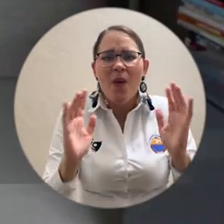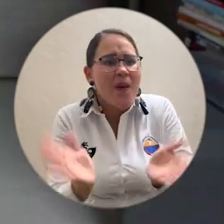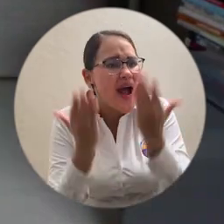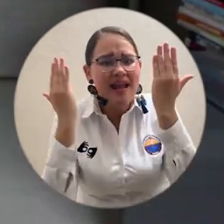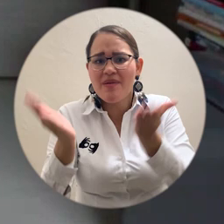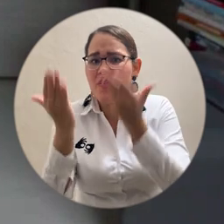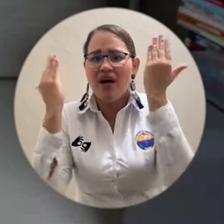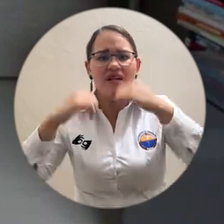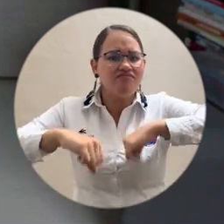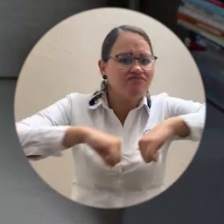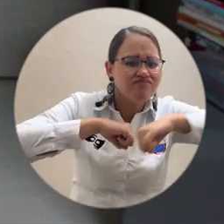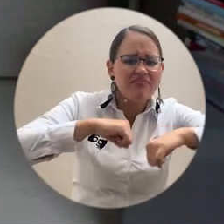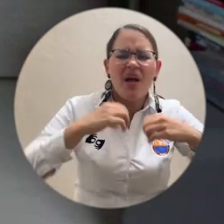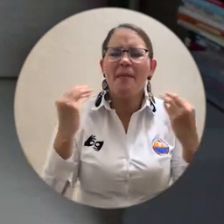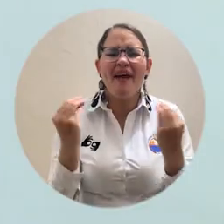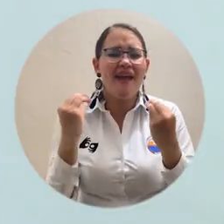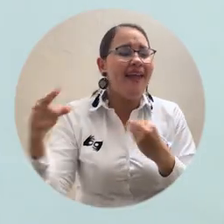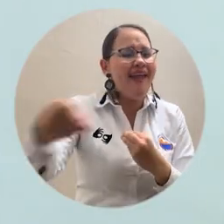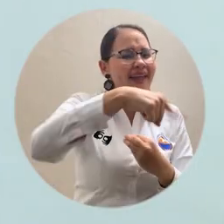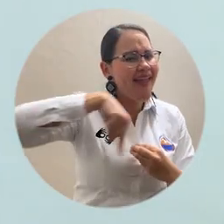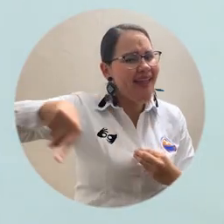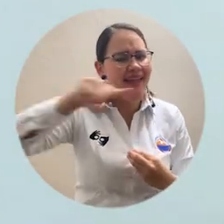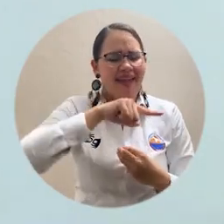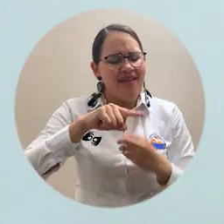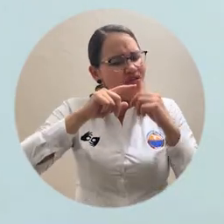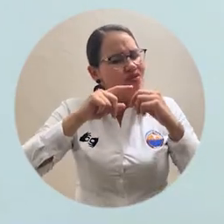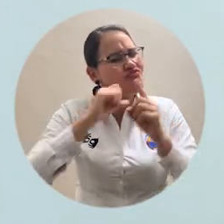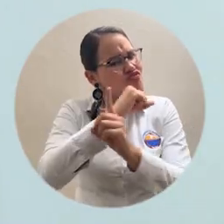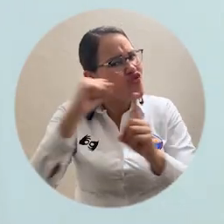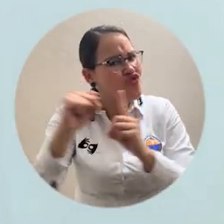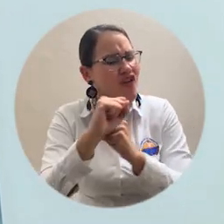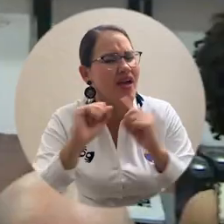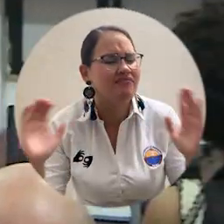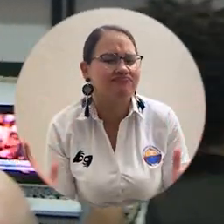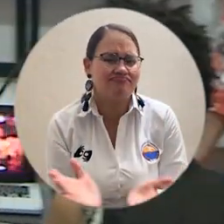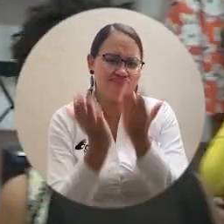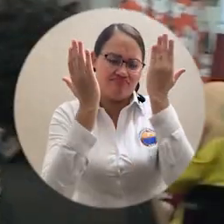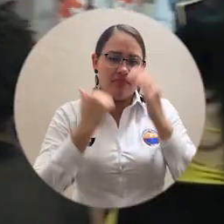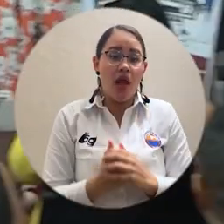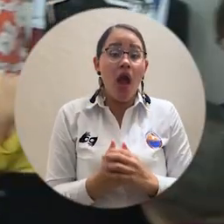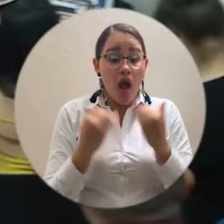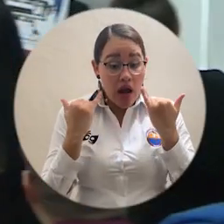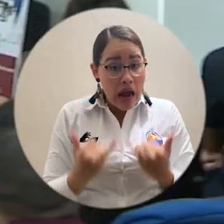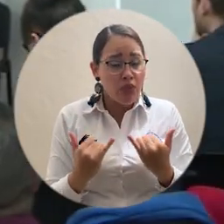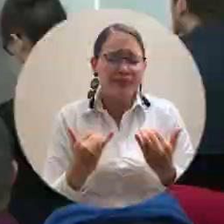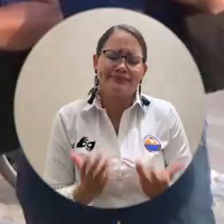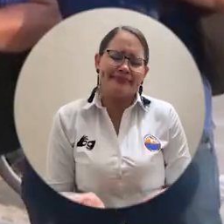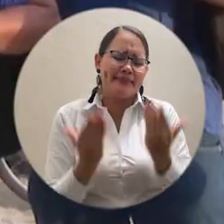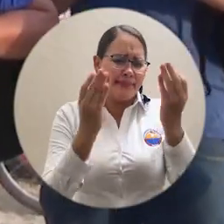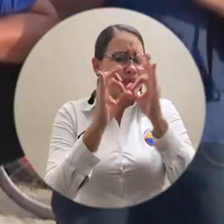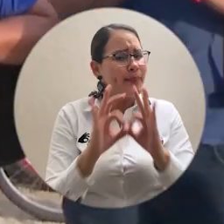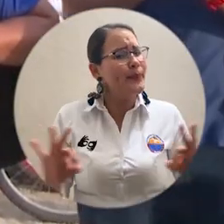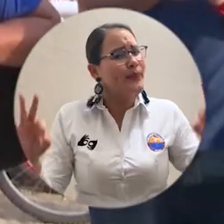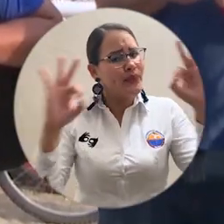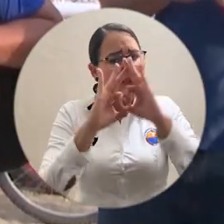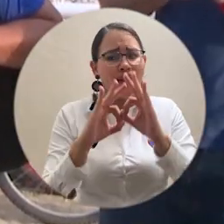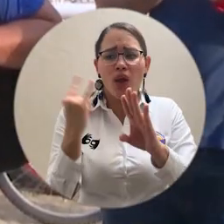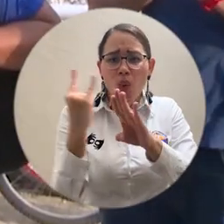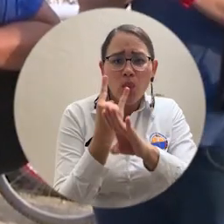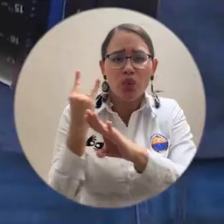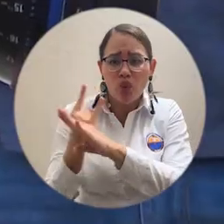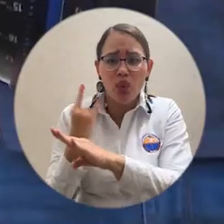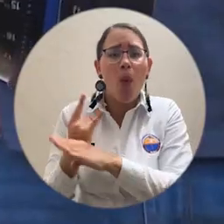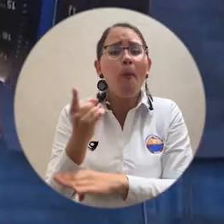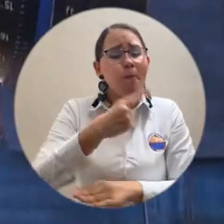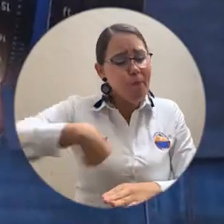me parece que es importante que adquiramos estas herramientas para que podamos de alguna forma contribuir a